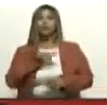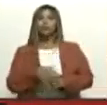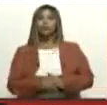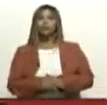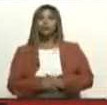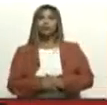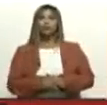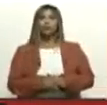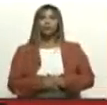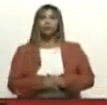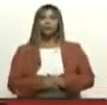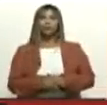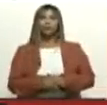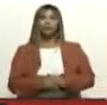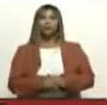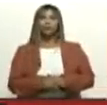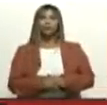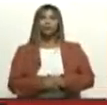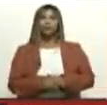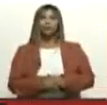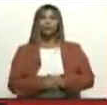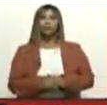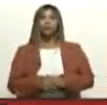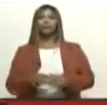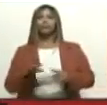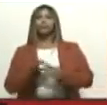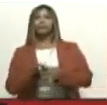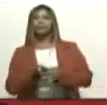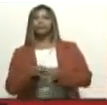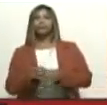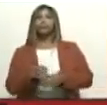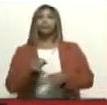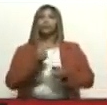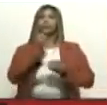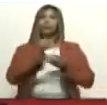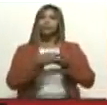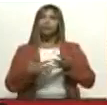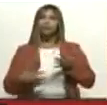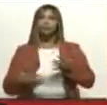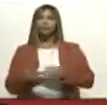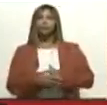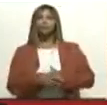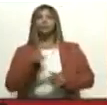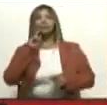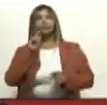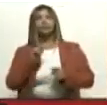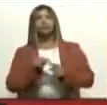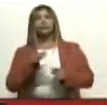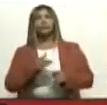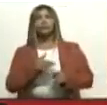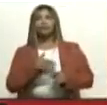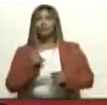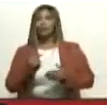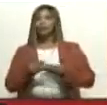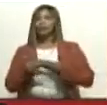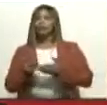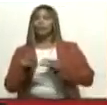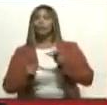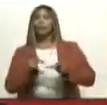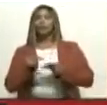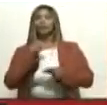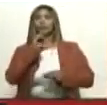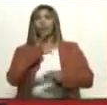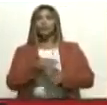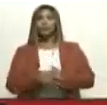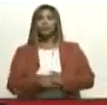están muy realmente relatadas, muy bien relatadas, contadas para poder contar nuestros procesos